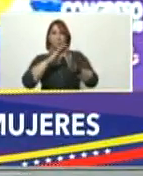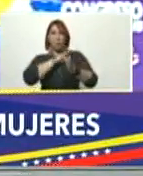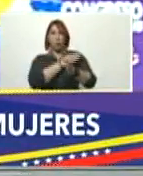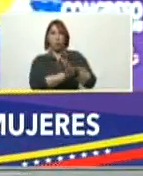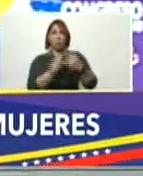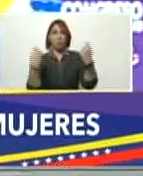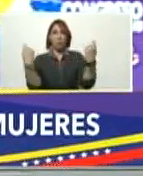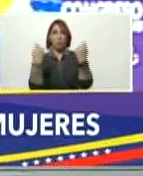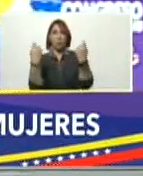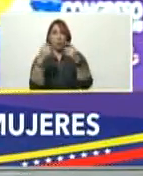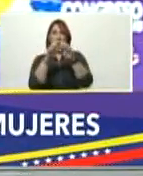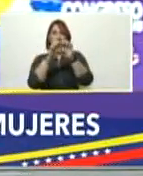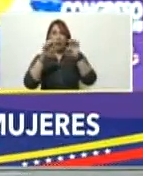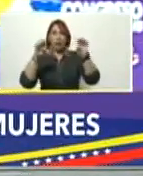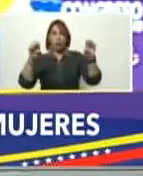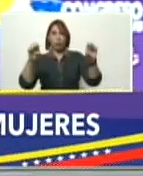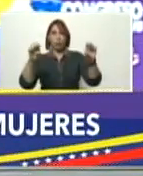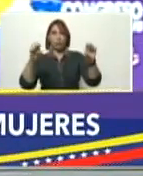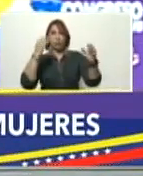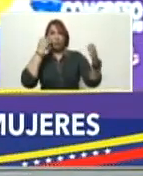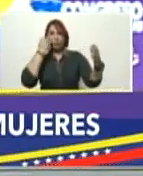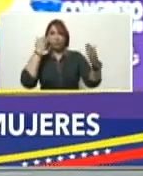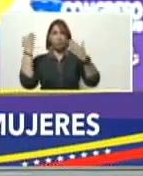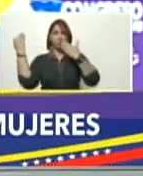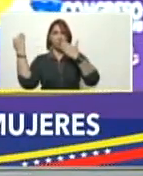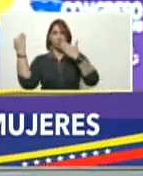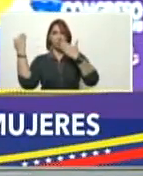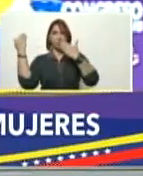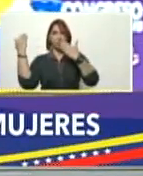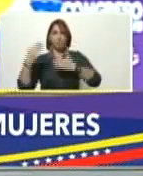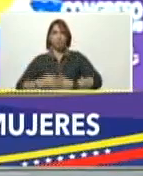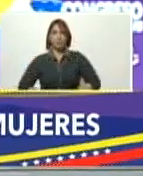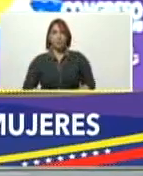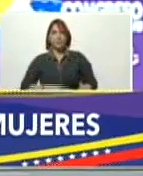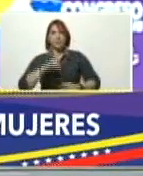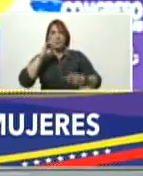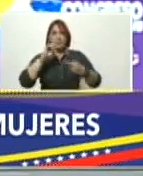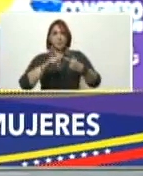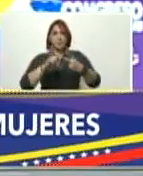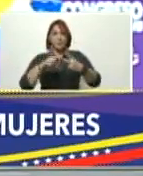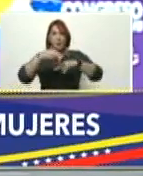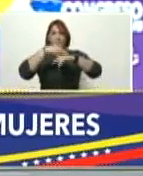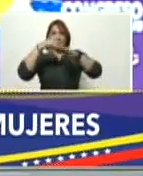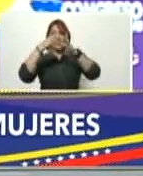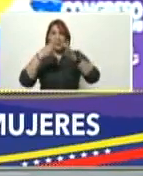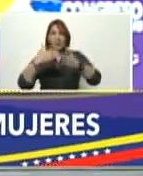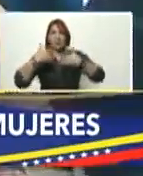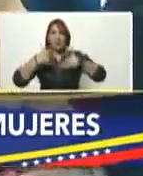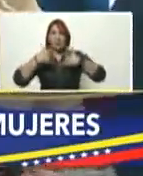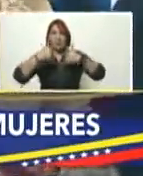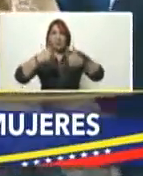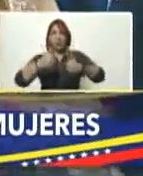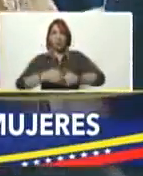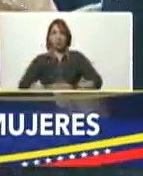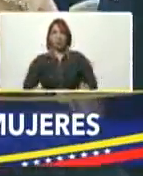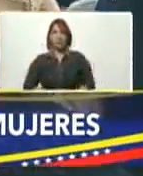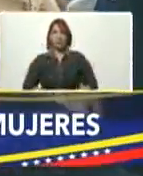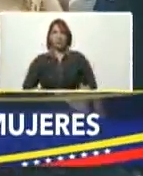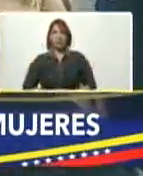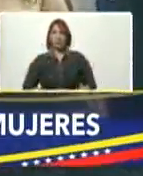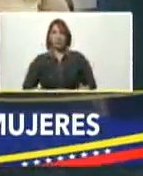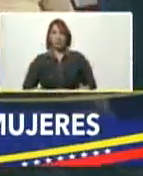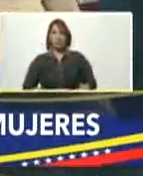Popular para la Educación, Yelitze Santaella, a la ministra de Salud, Magaly Gutiérrez, a la